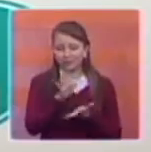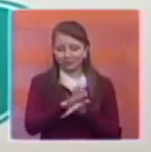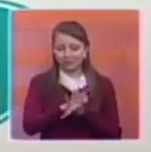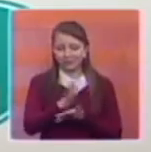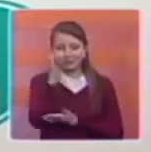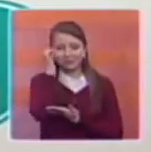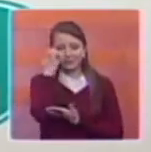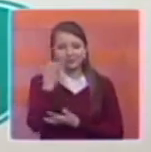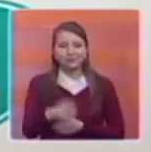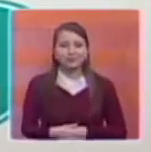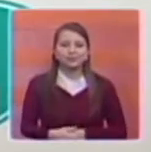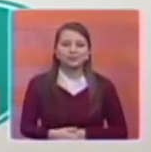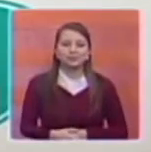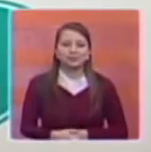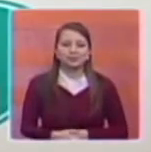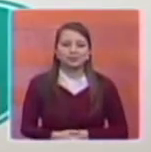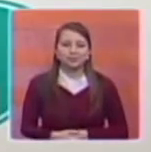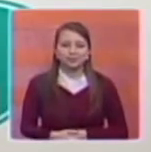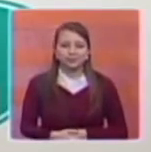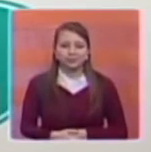preocupe. Y